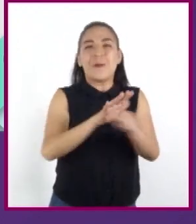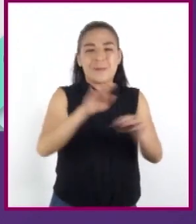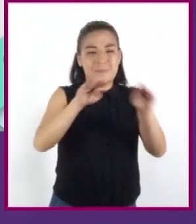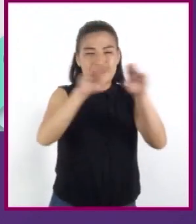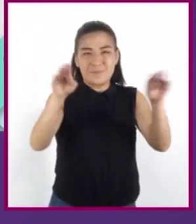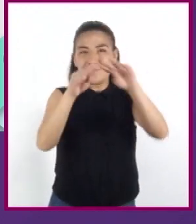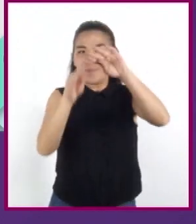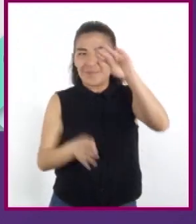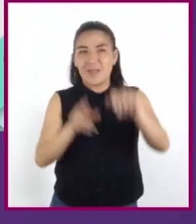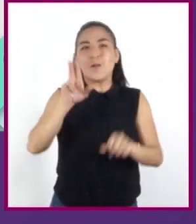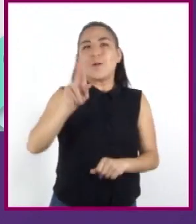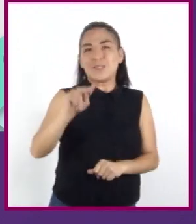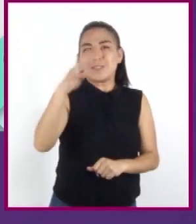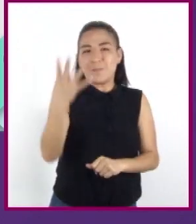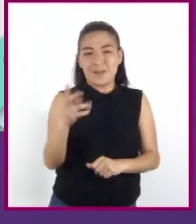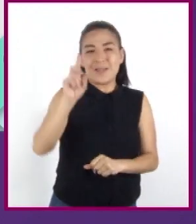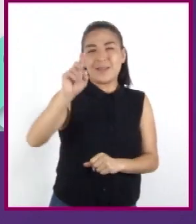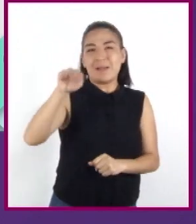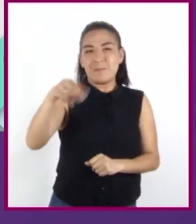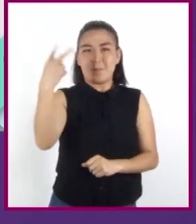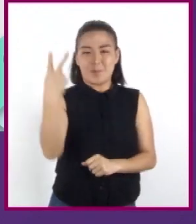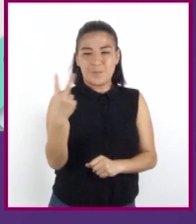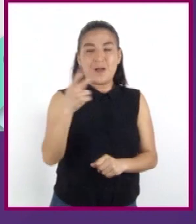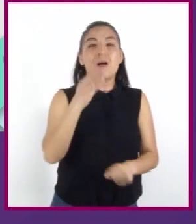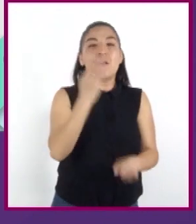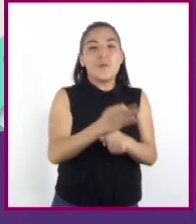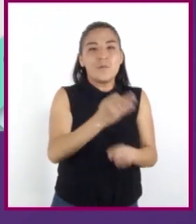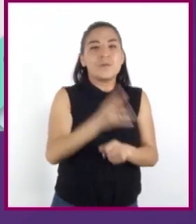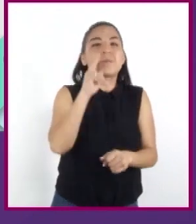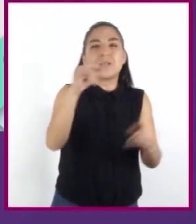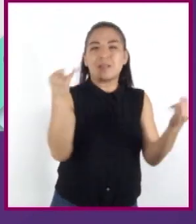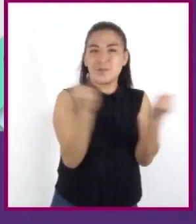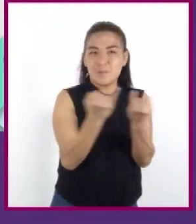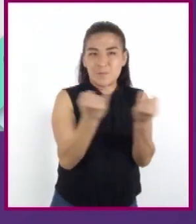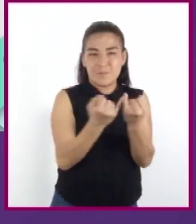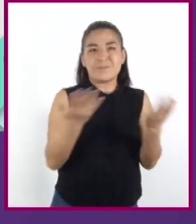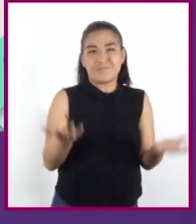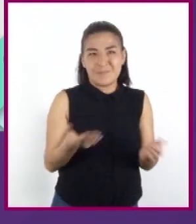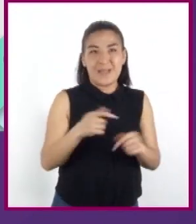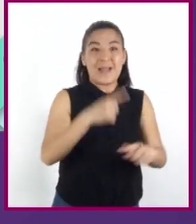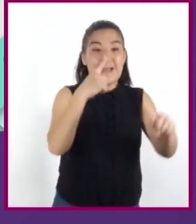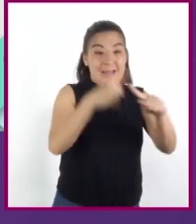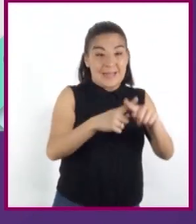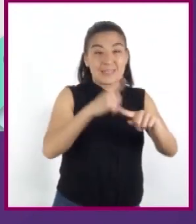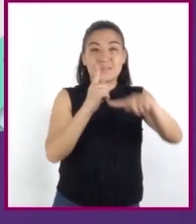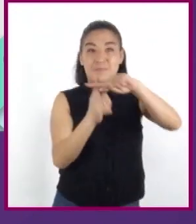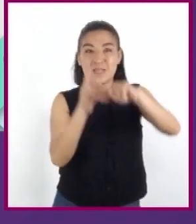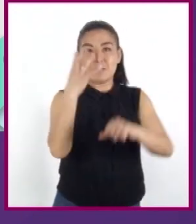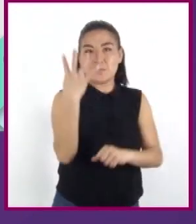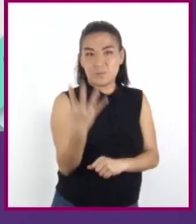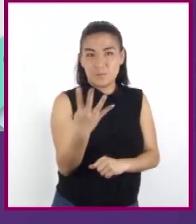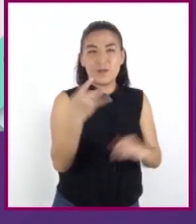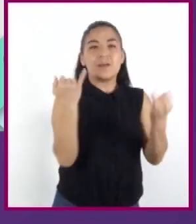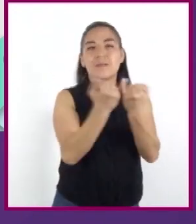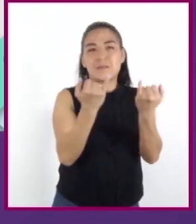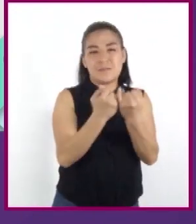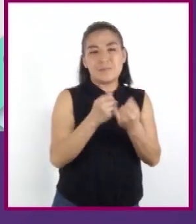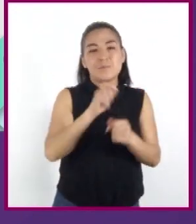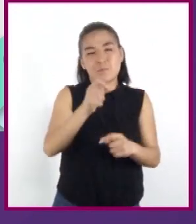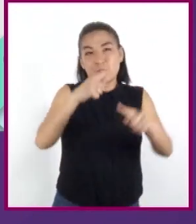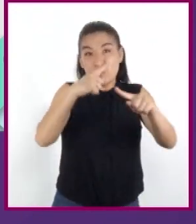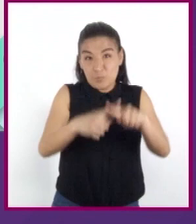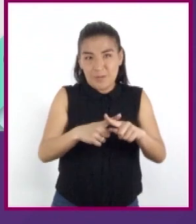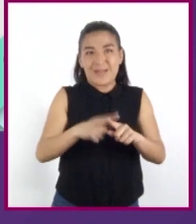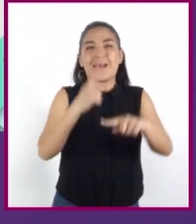de 84 decímetros cuadrados. Deben de ser iguales a x más 4, que multiplicado a x